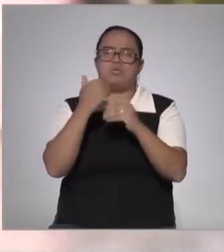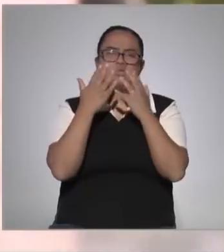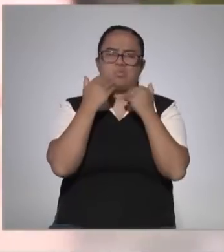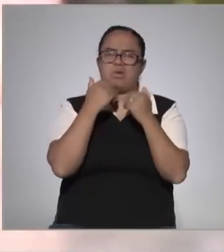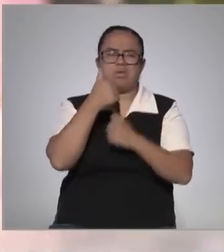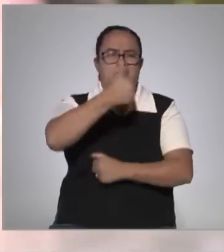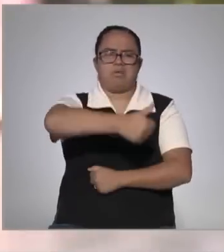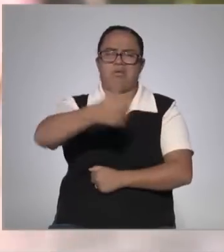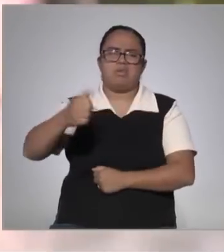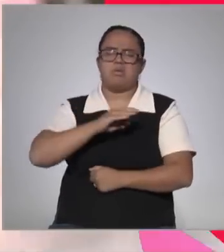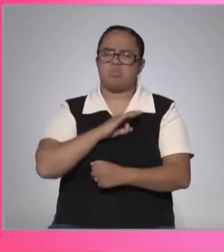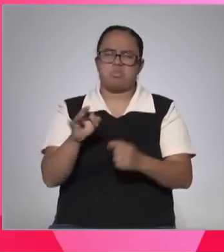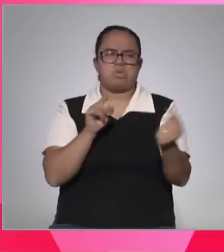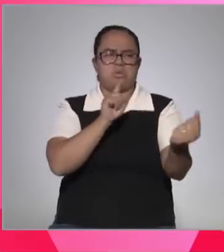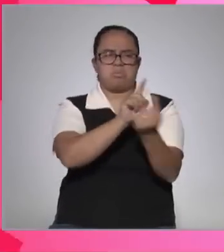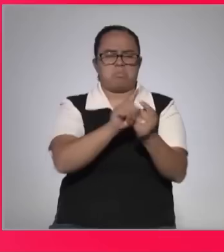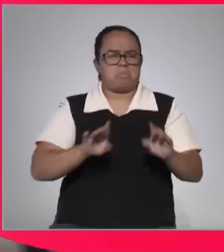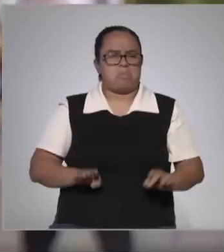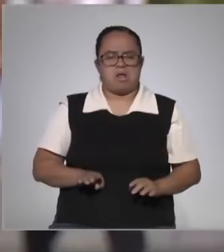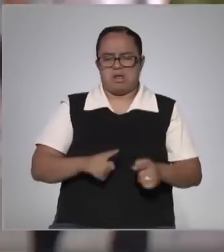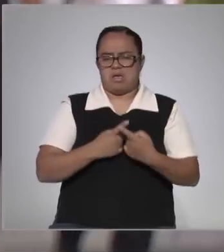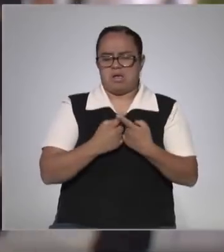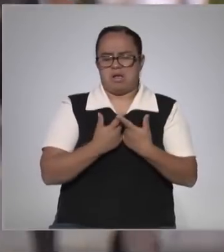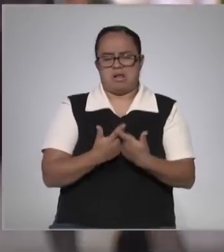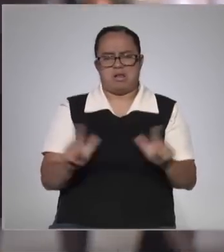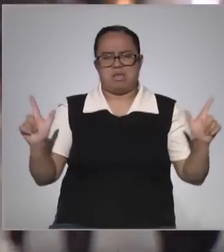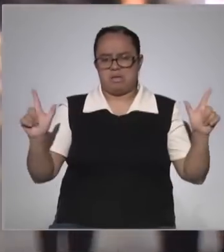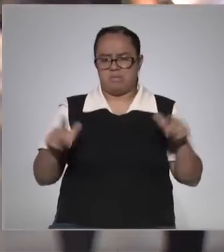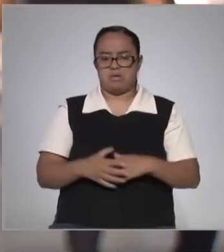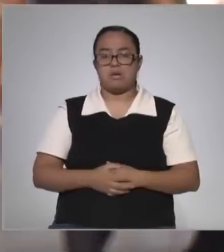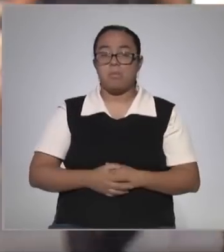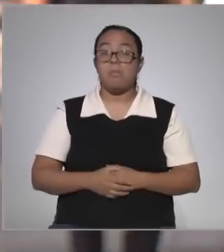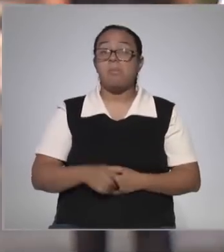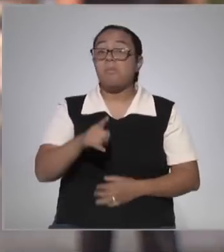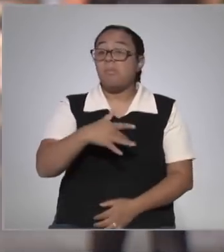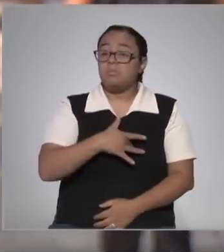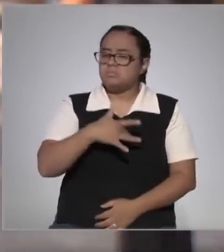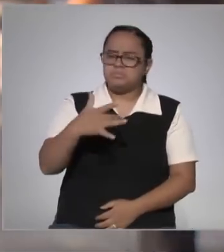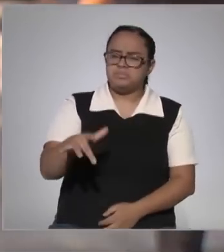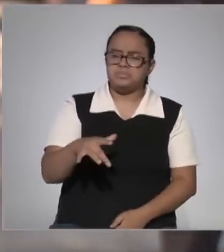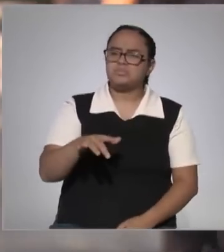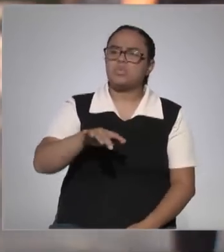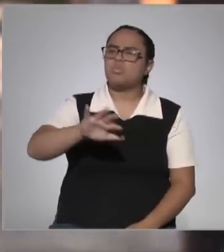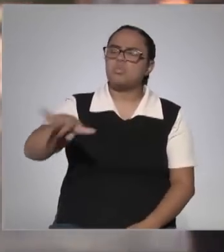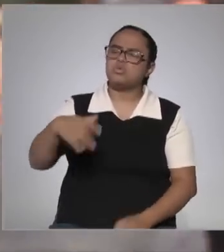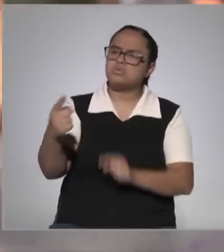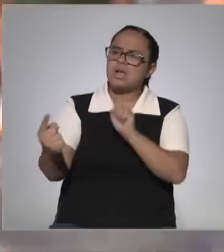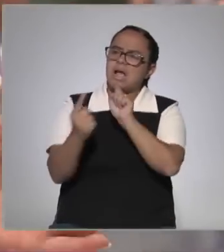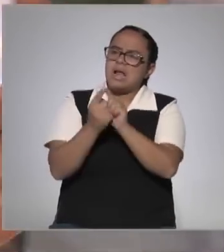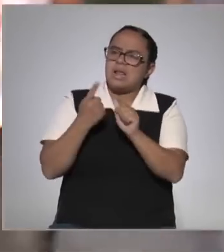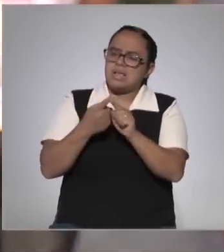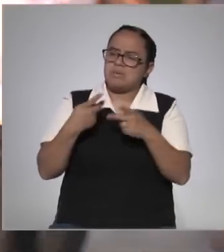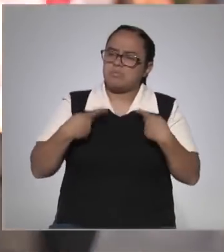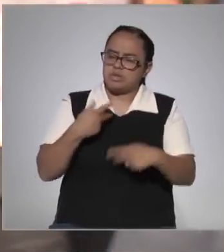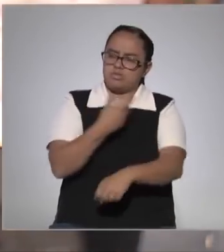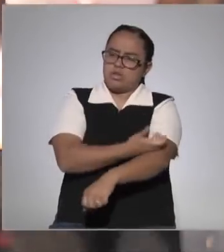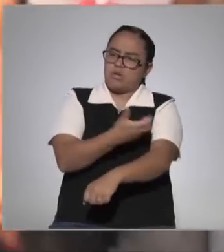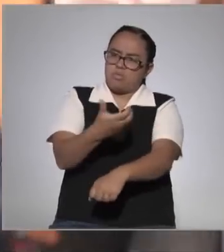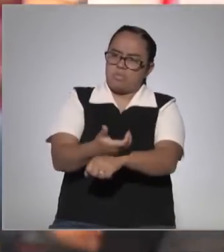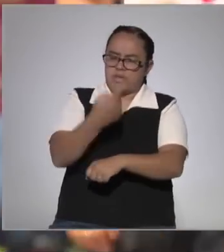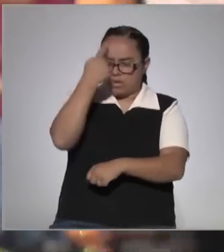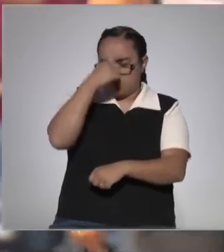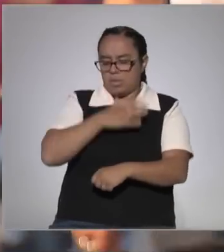todos en cualquier tipo, en cualquier momento. No enamorarse, simplemente buscarse un compañero de vida, o sea,